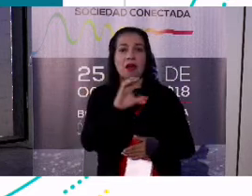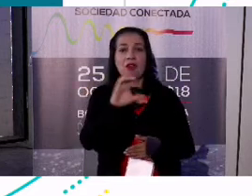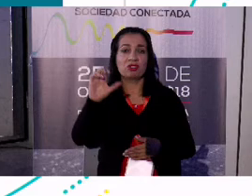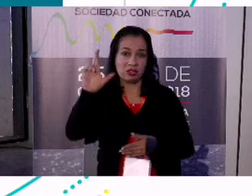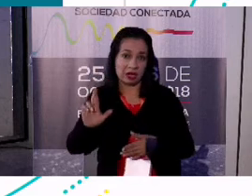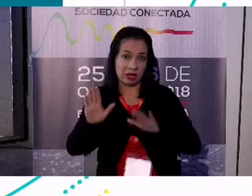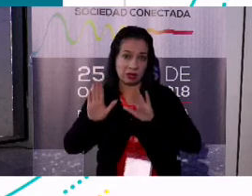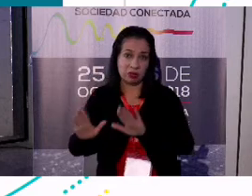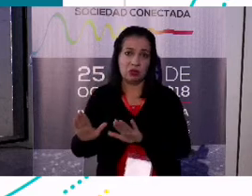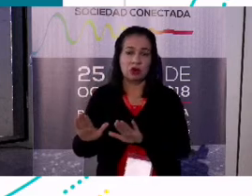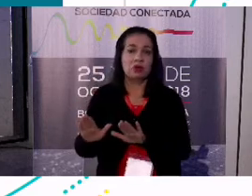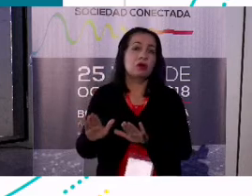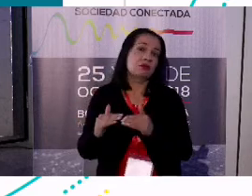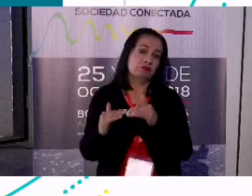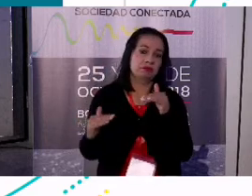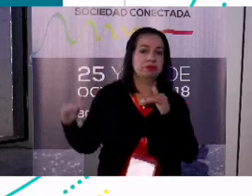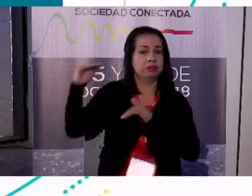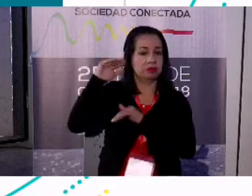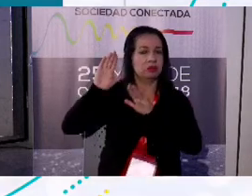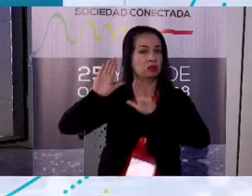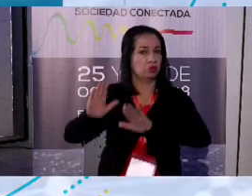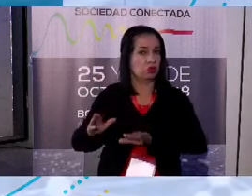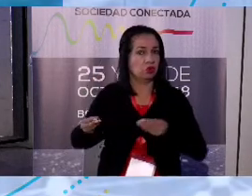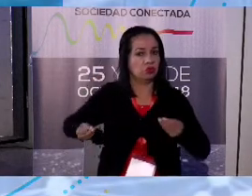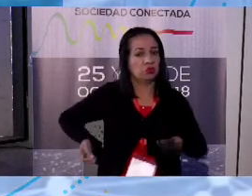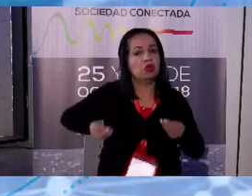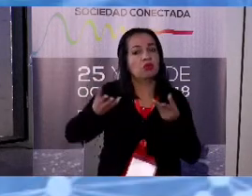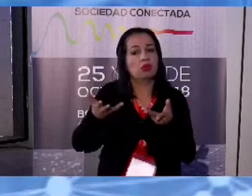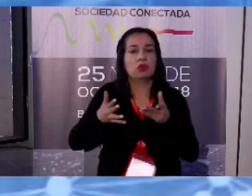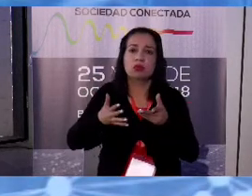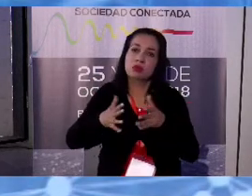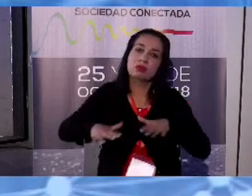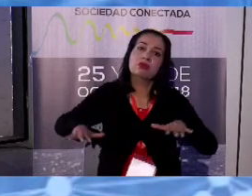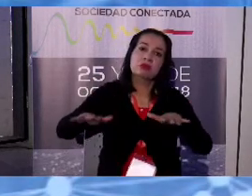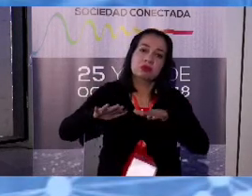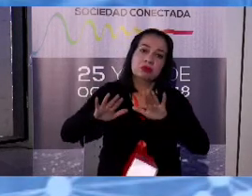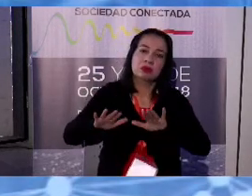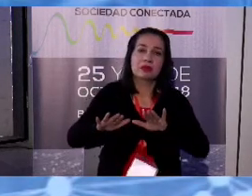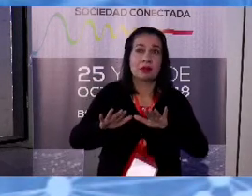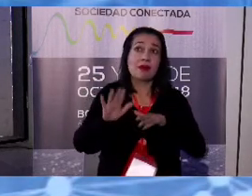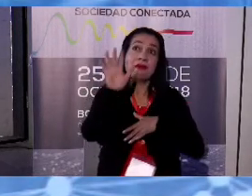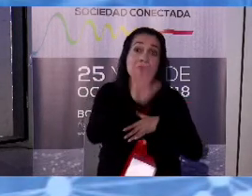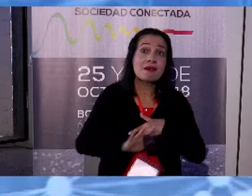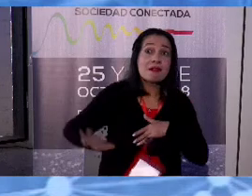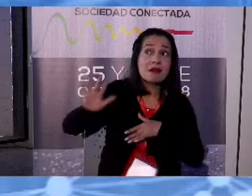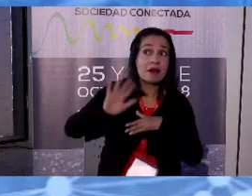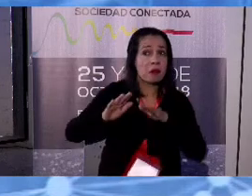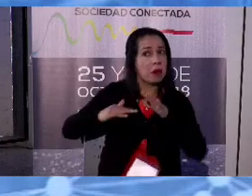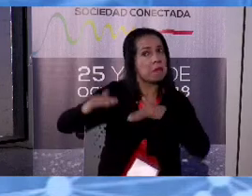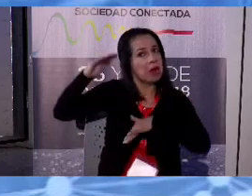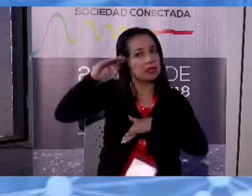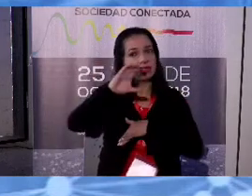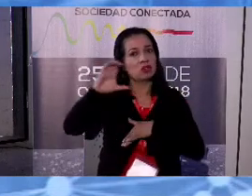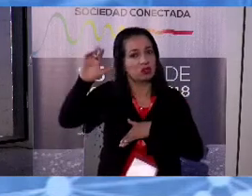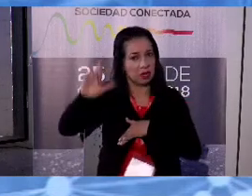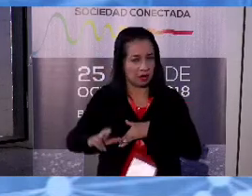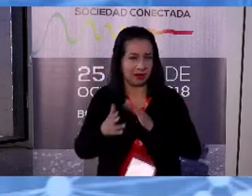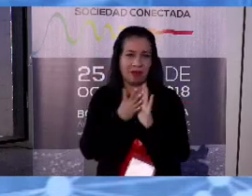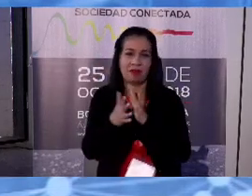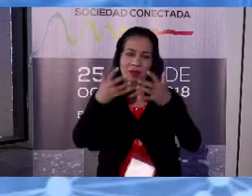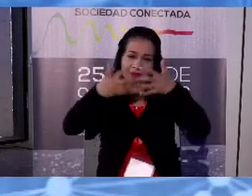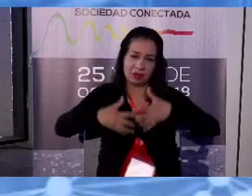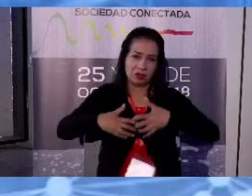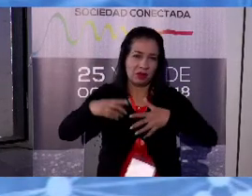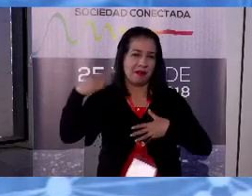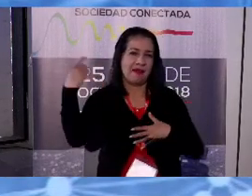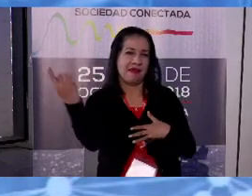anda un poquito por encima en términos del aporte respecto al regional pero estamos hablando de de que la industria en general presenta un